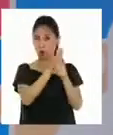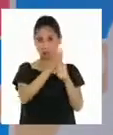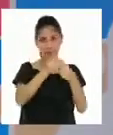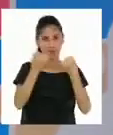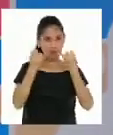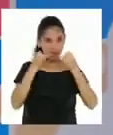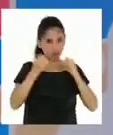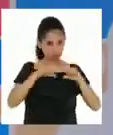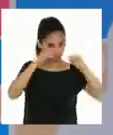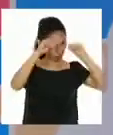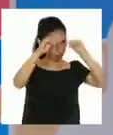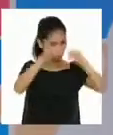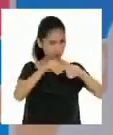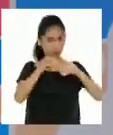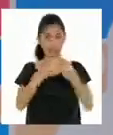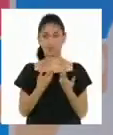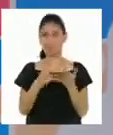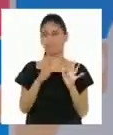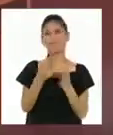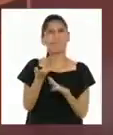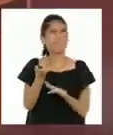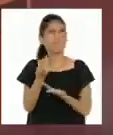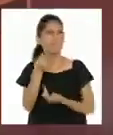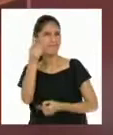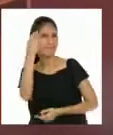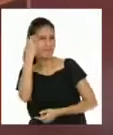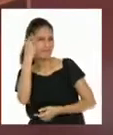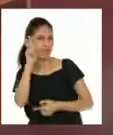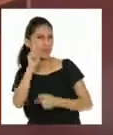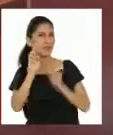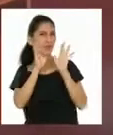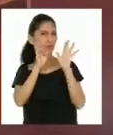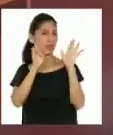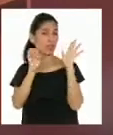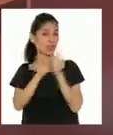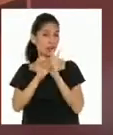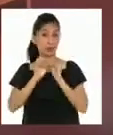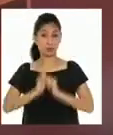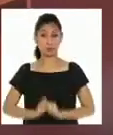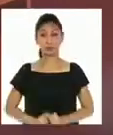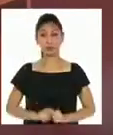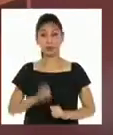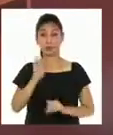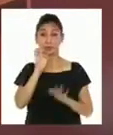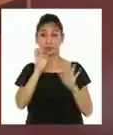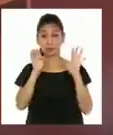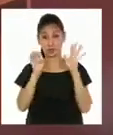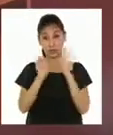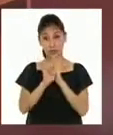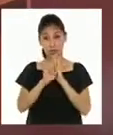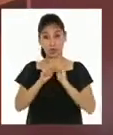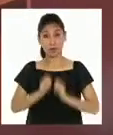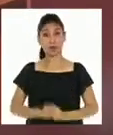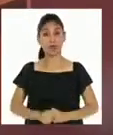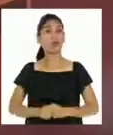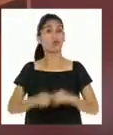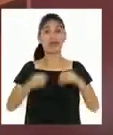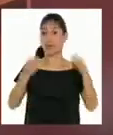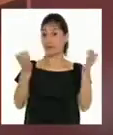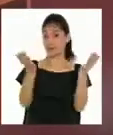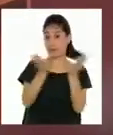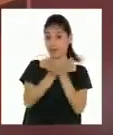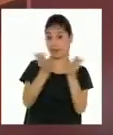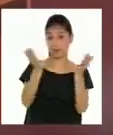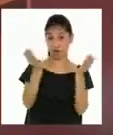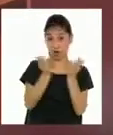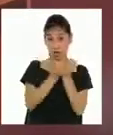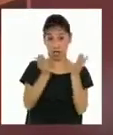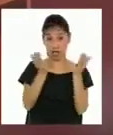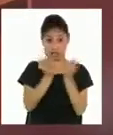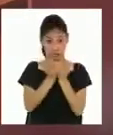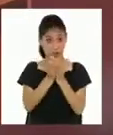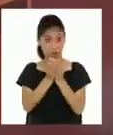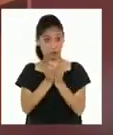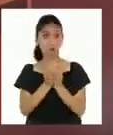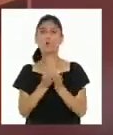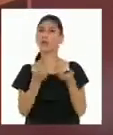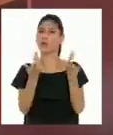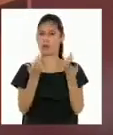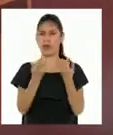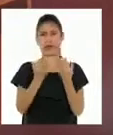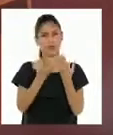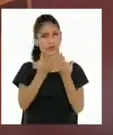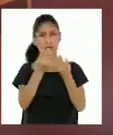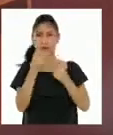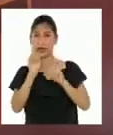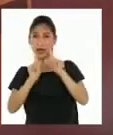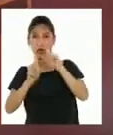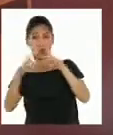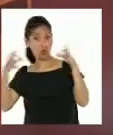les ocurre algún ejemplo? Si la población de estudio son las y los 300 ingresantes de un examen de admisión a una facultad